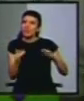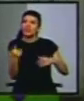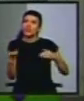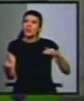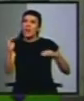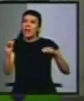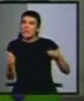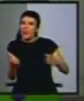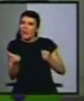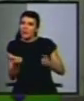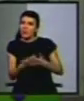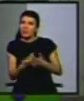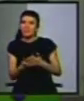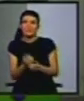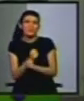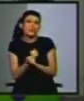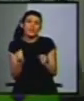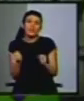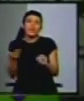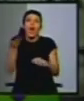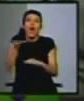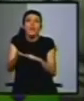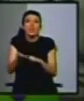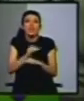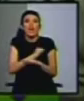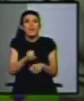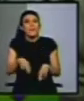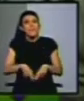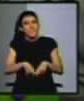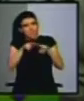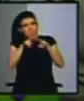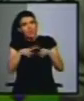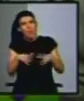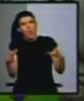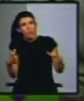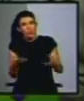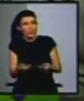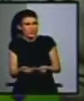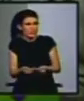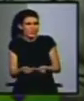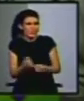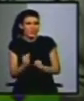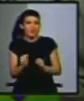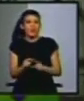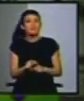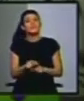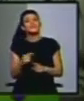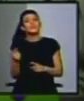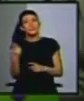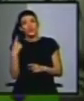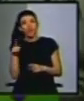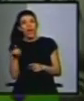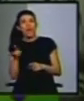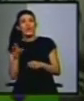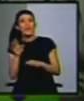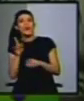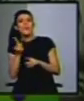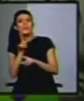y obteniendo una utilidad producto de la inversión de los fondos por nuestra cuenta. Sin embargo, esta